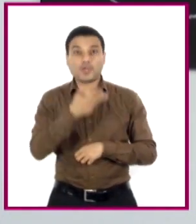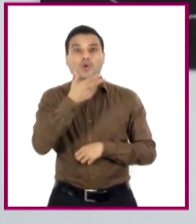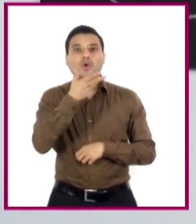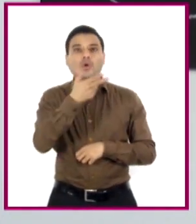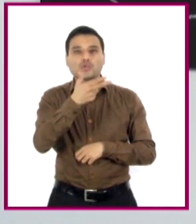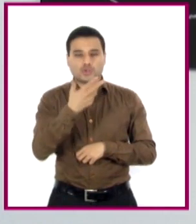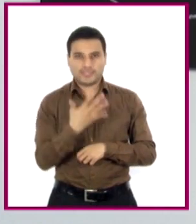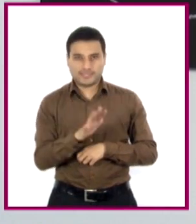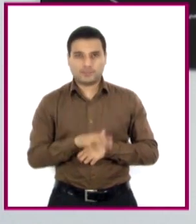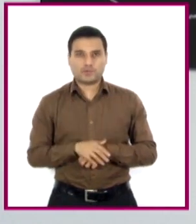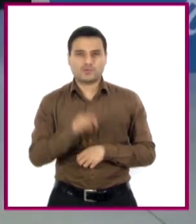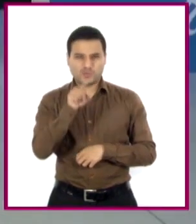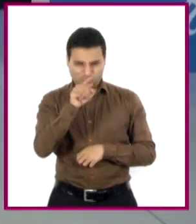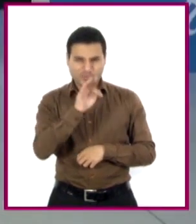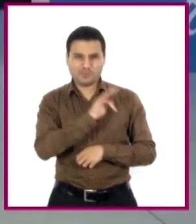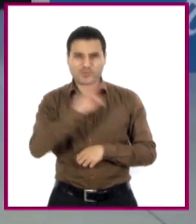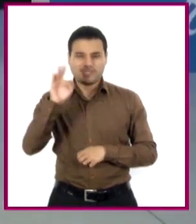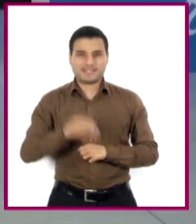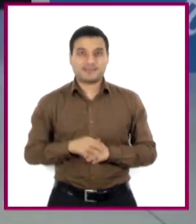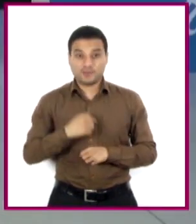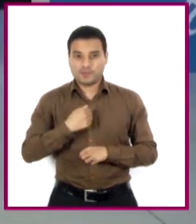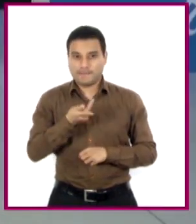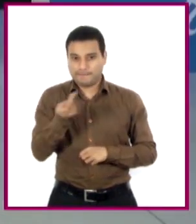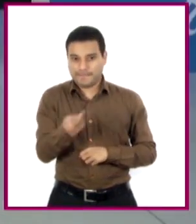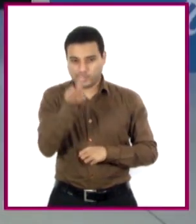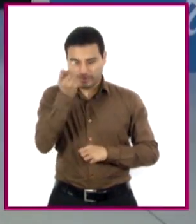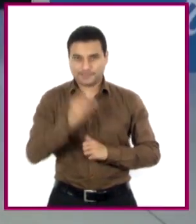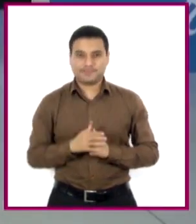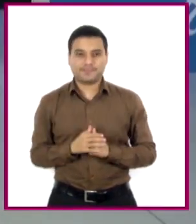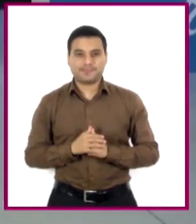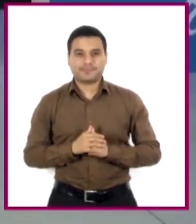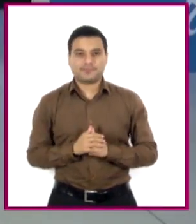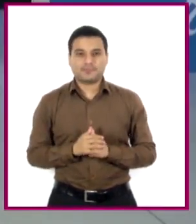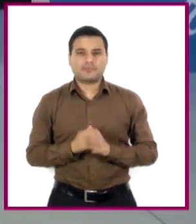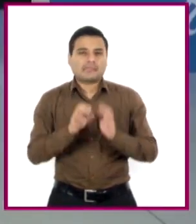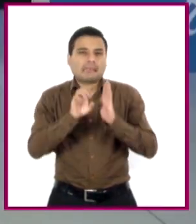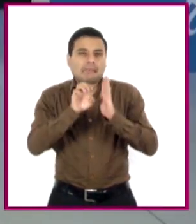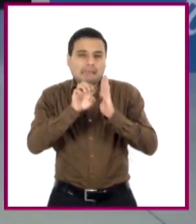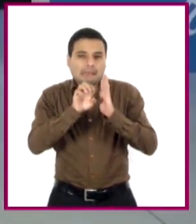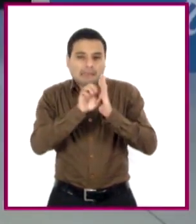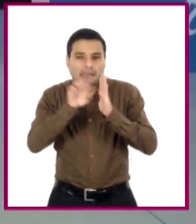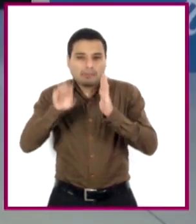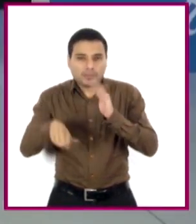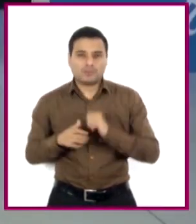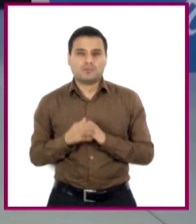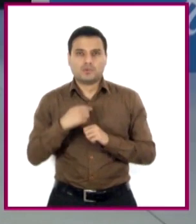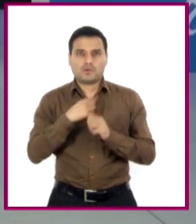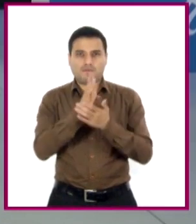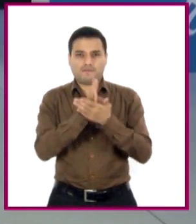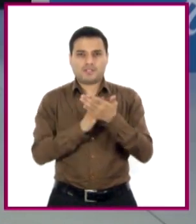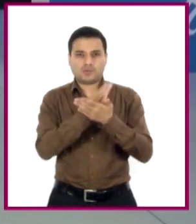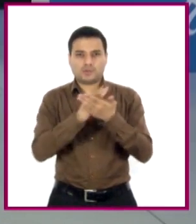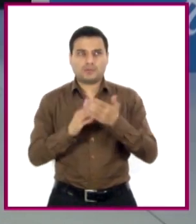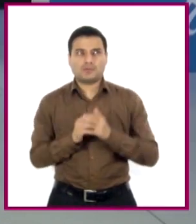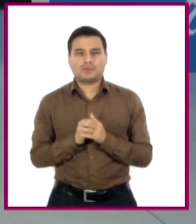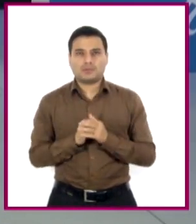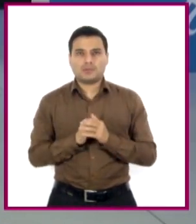décimos. Ustedes pueden. Una pregunta, Liz. ¿Qué pasaría si mi fracción fuera